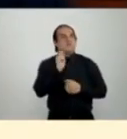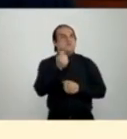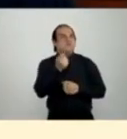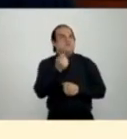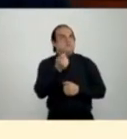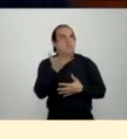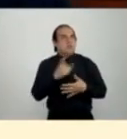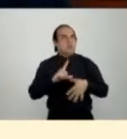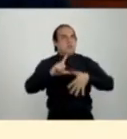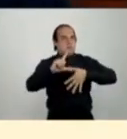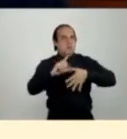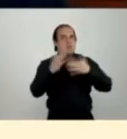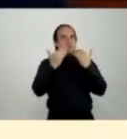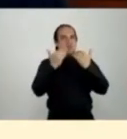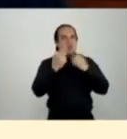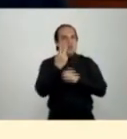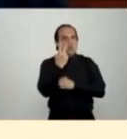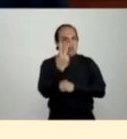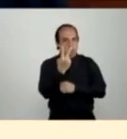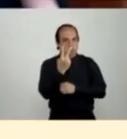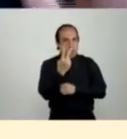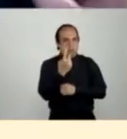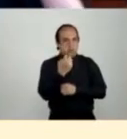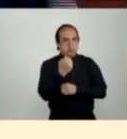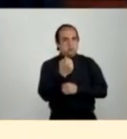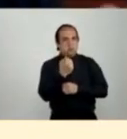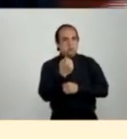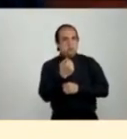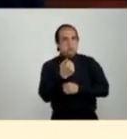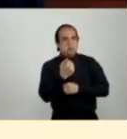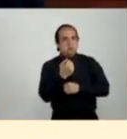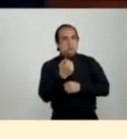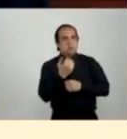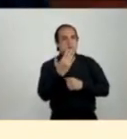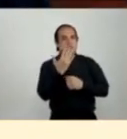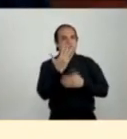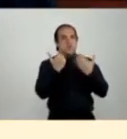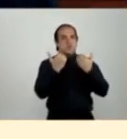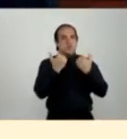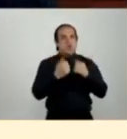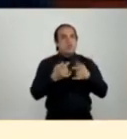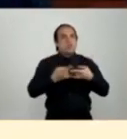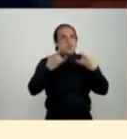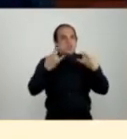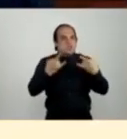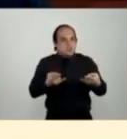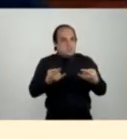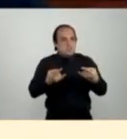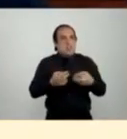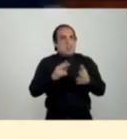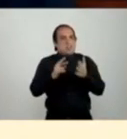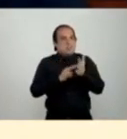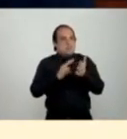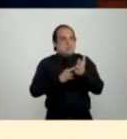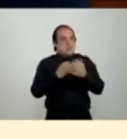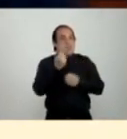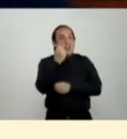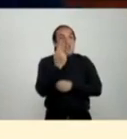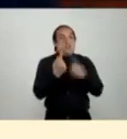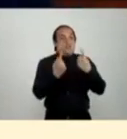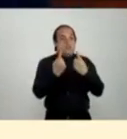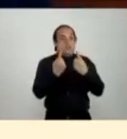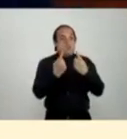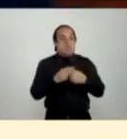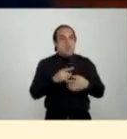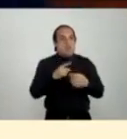dos, como tú decías, no hay dos, o sea, no hay un paradigma que se repite, sino que en algunos el detective es, en el caso de mis libros,